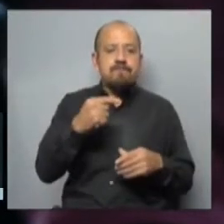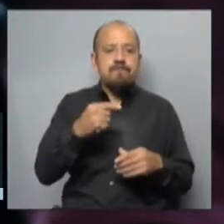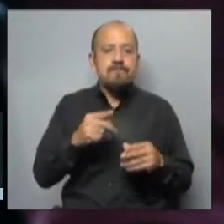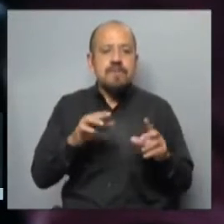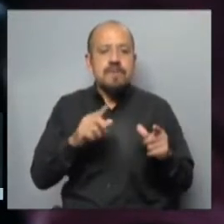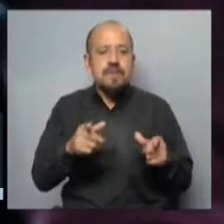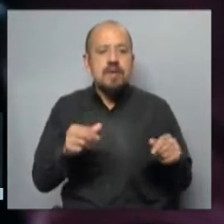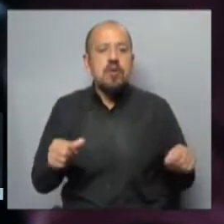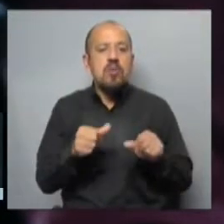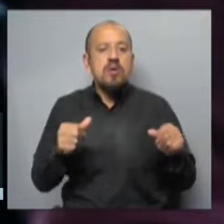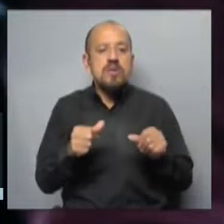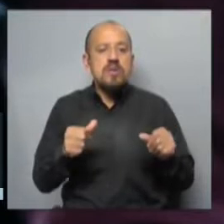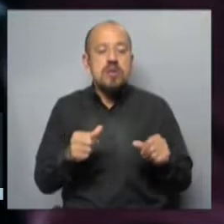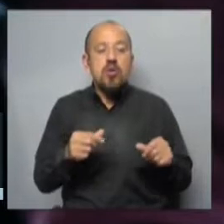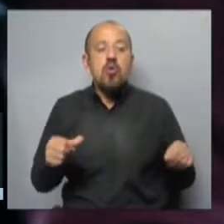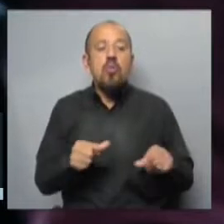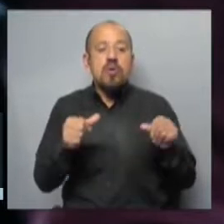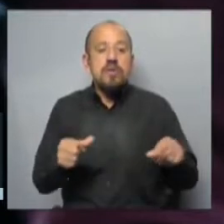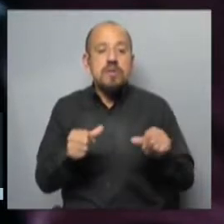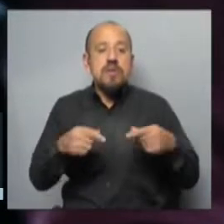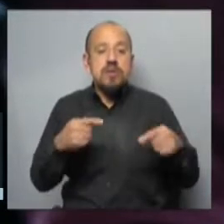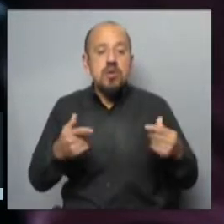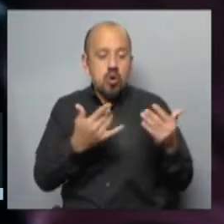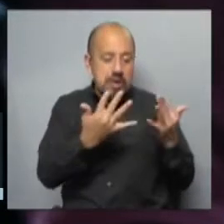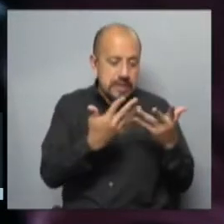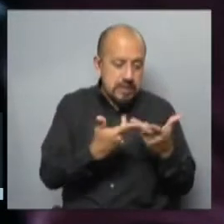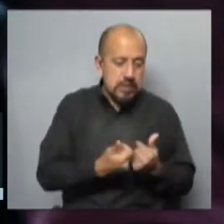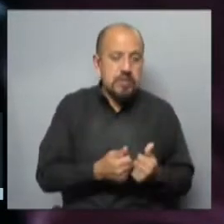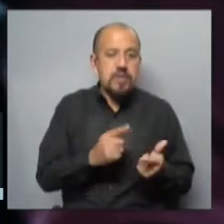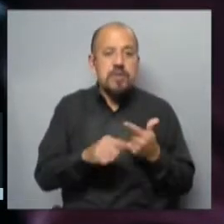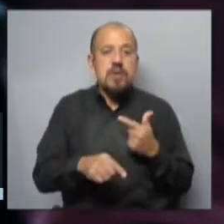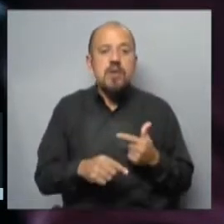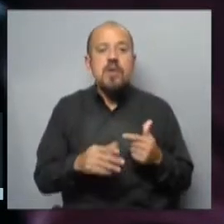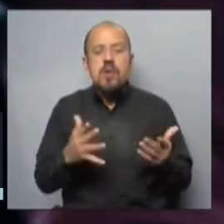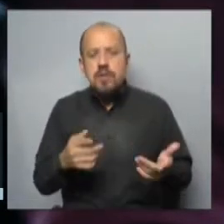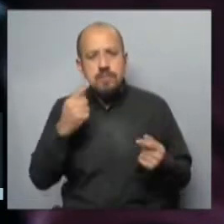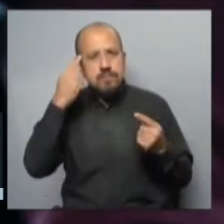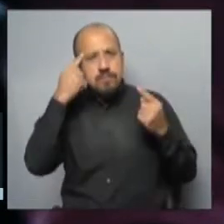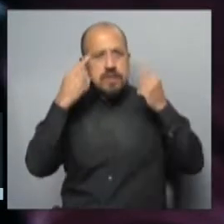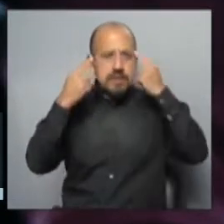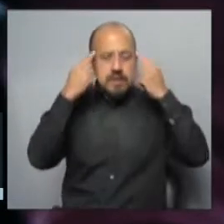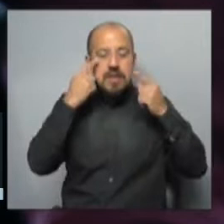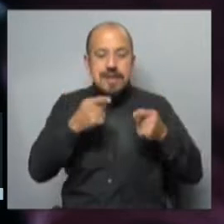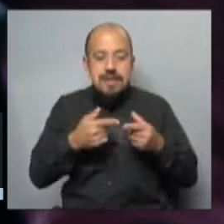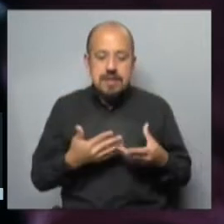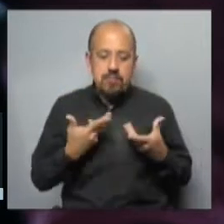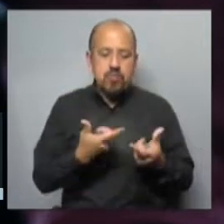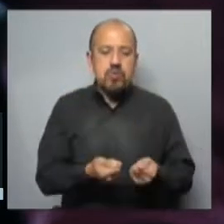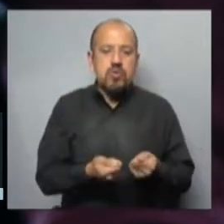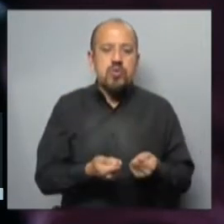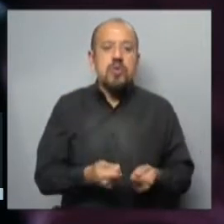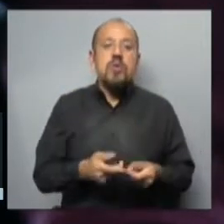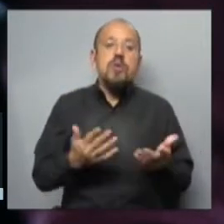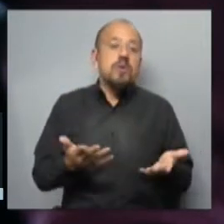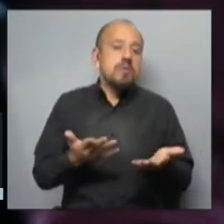ejecutivas no las funciones ejecutivas está la organización la deliberación sería ese el apoyo por